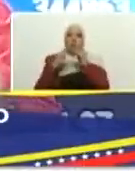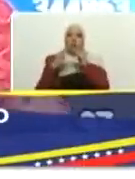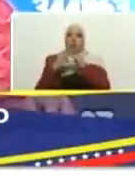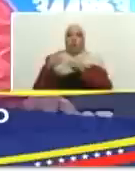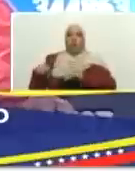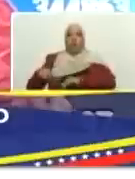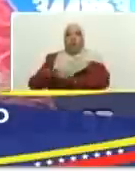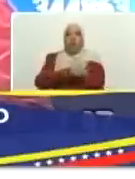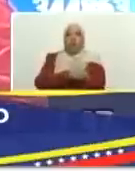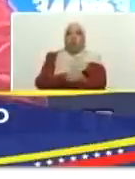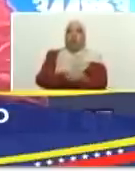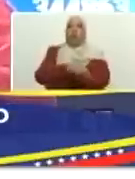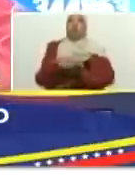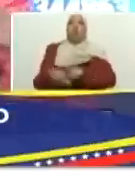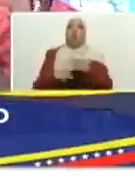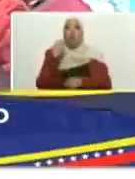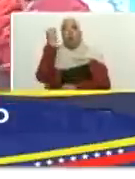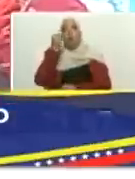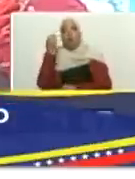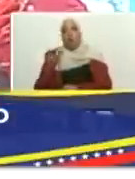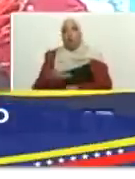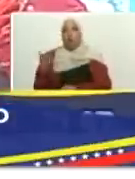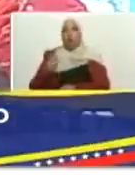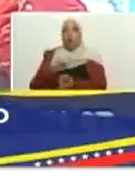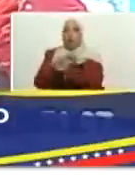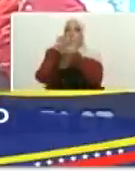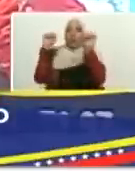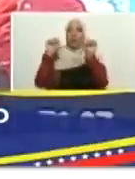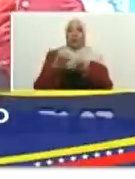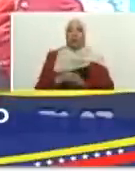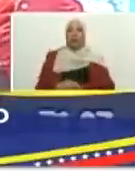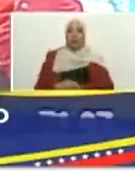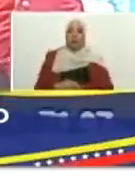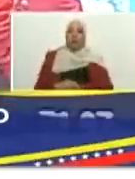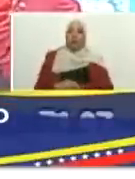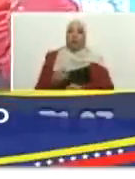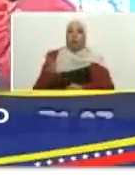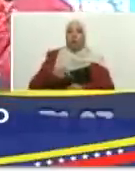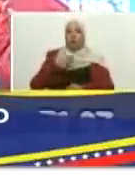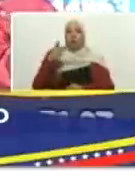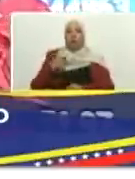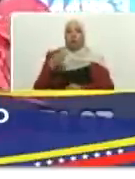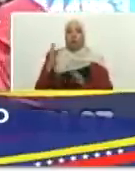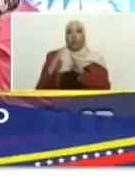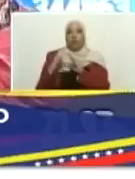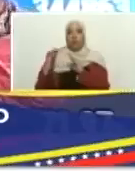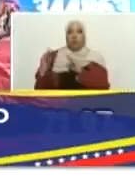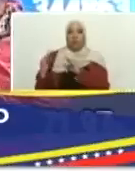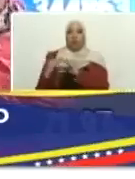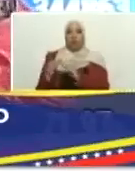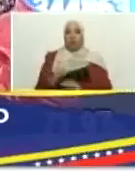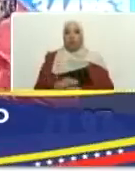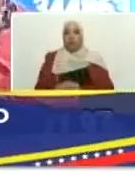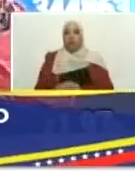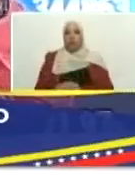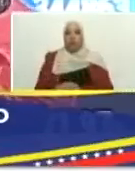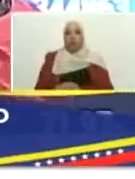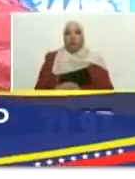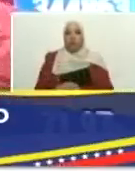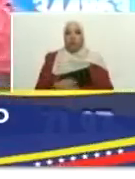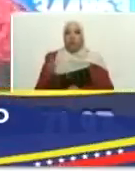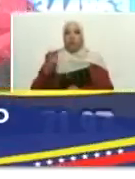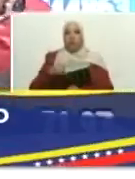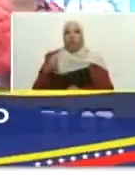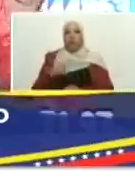aquí creamos conceptos muy claros de las políticas de hábitat y vivienda. Y vinculamos